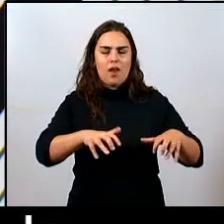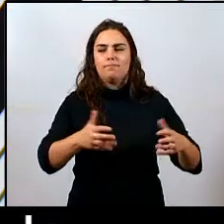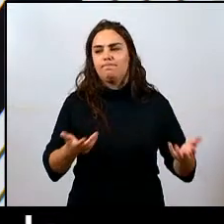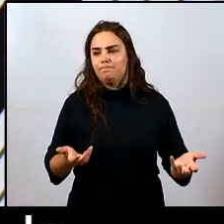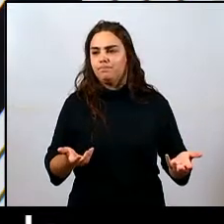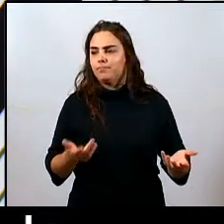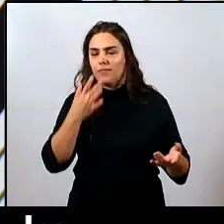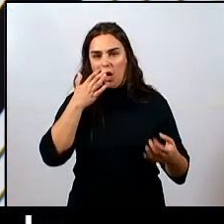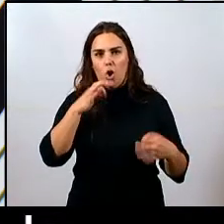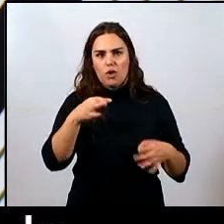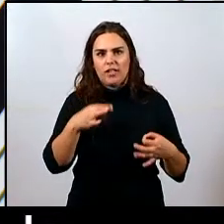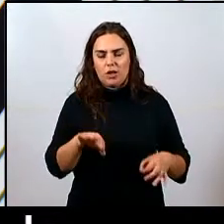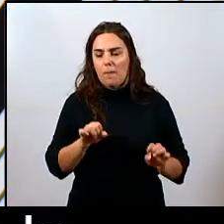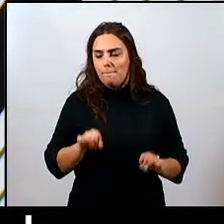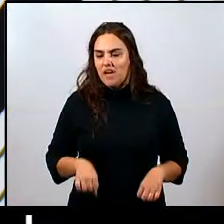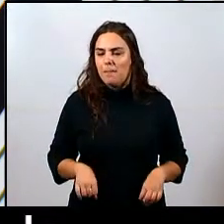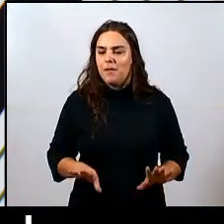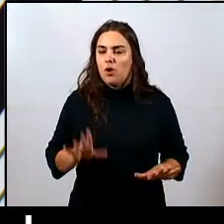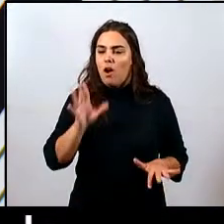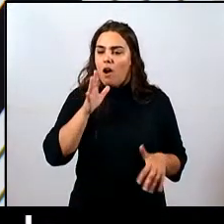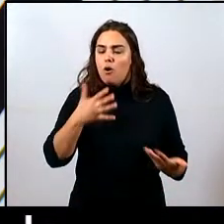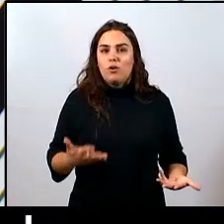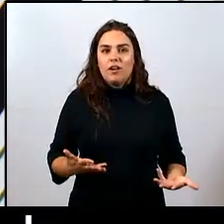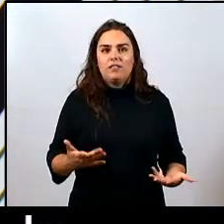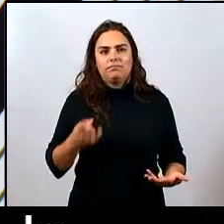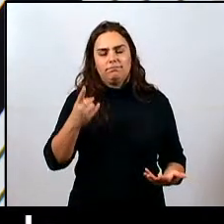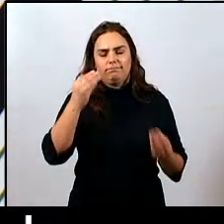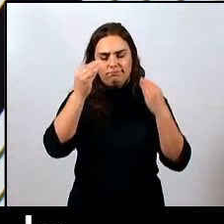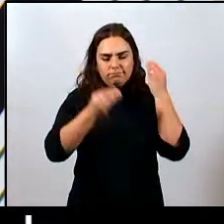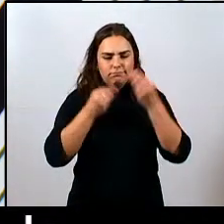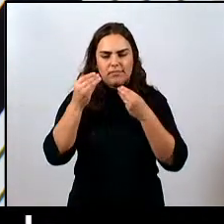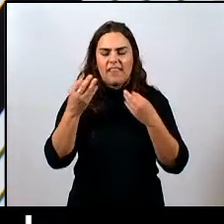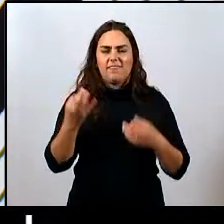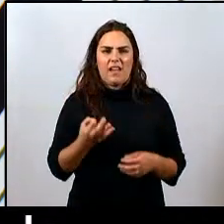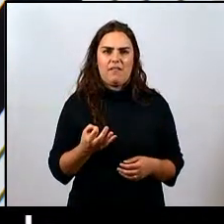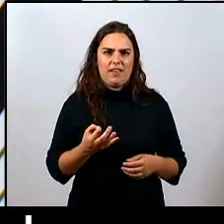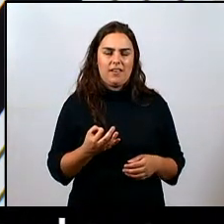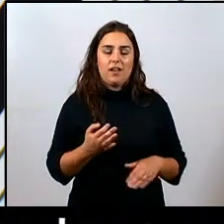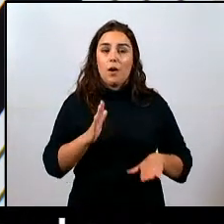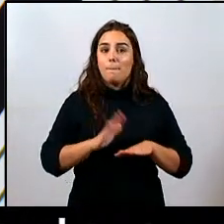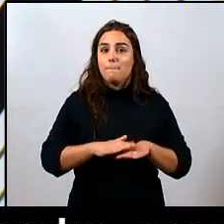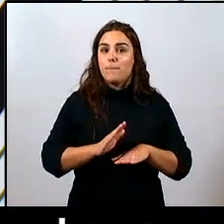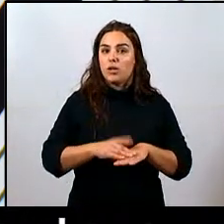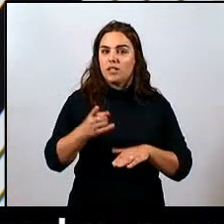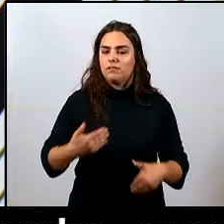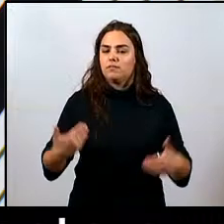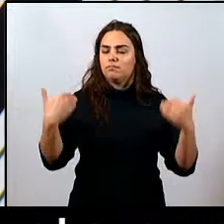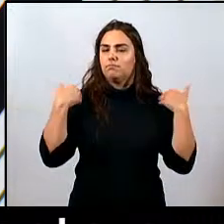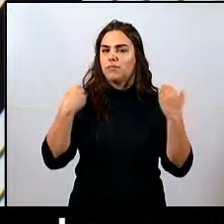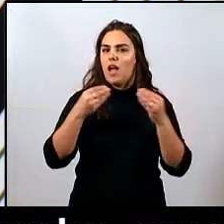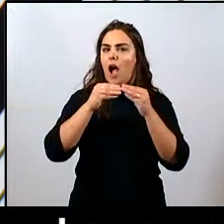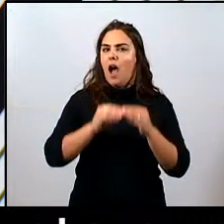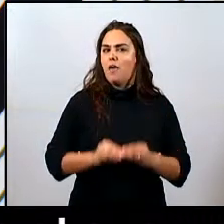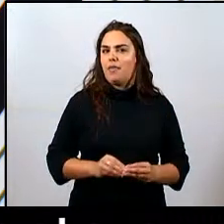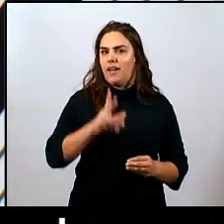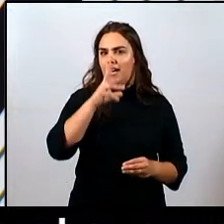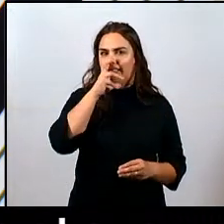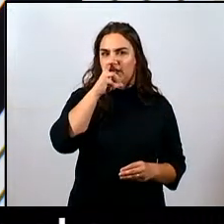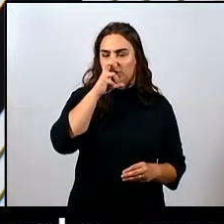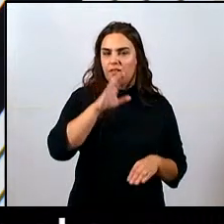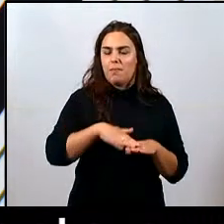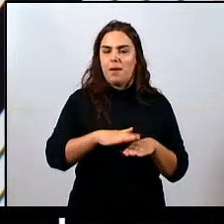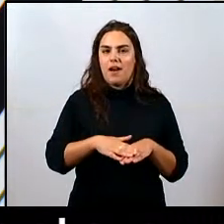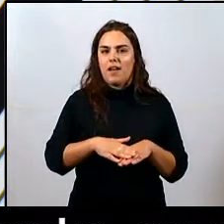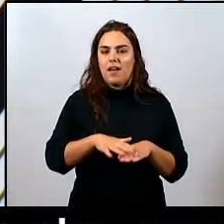común, quizás es el momento de que tomen nota, porque si es la encargada de ejecutar esta catástrofe de cierre de